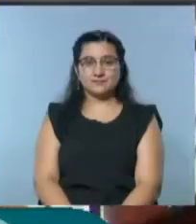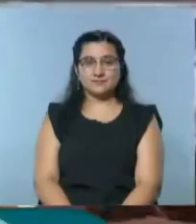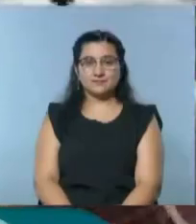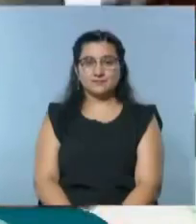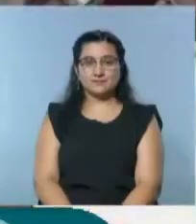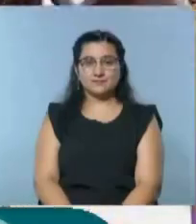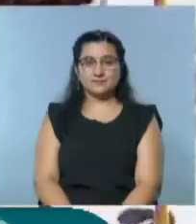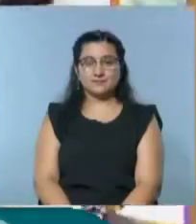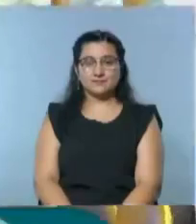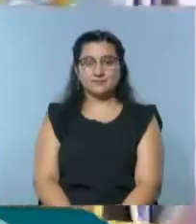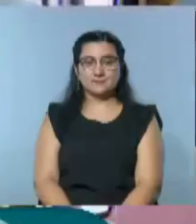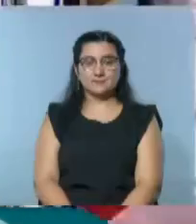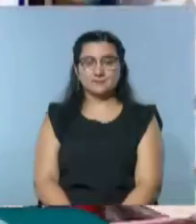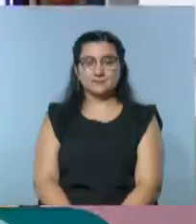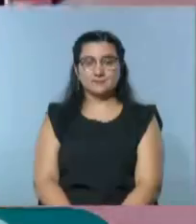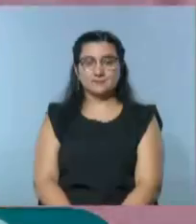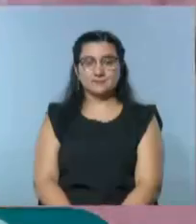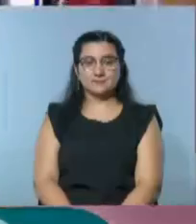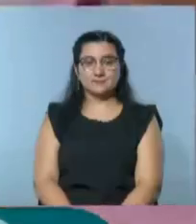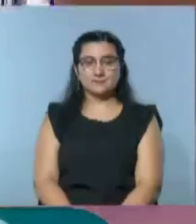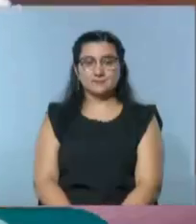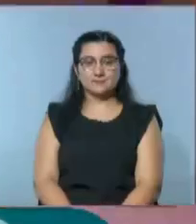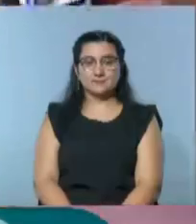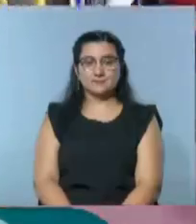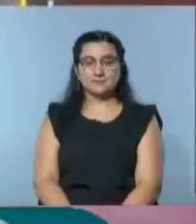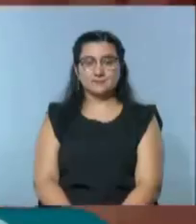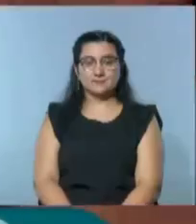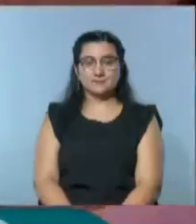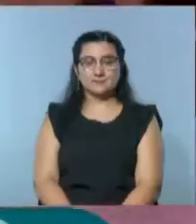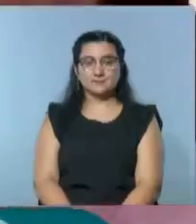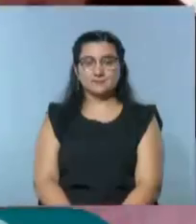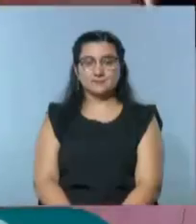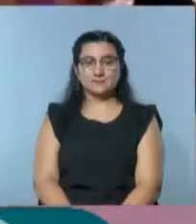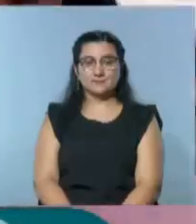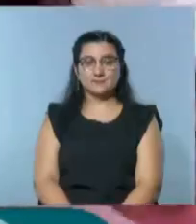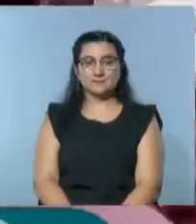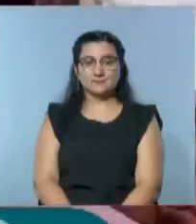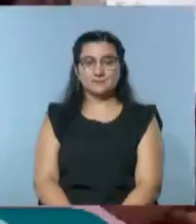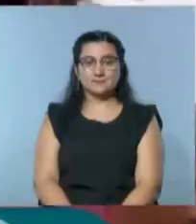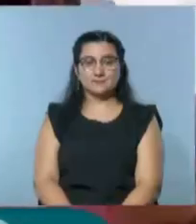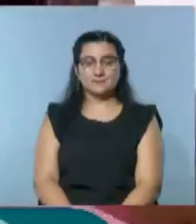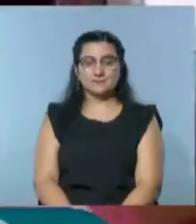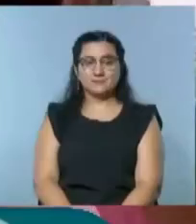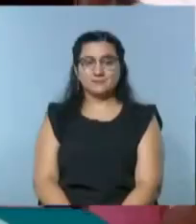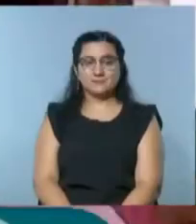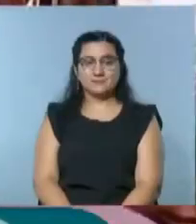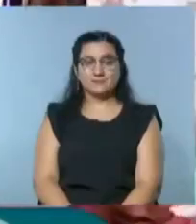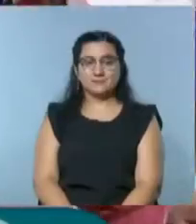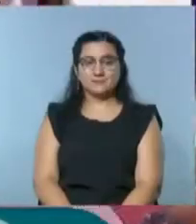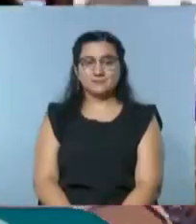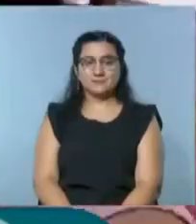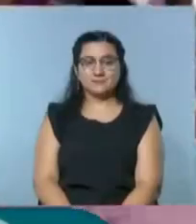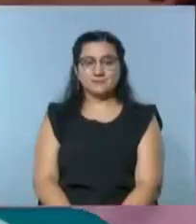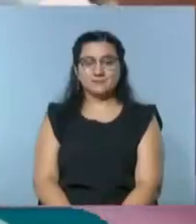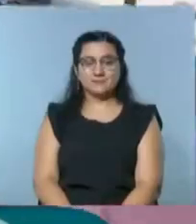porque las cosas se dan alma con alma, se juntarán y bailarán como es debido. A ver si me ayudan con las palmas. Escucha